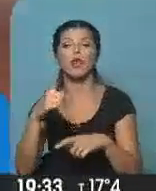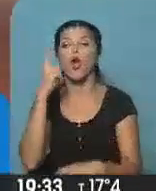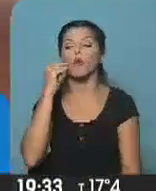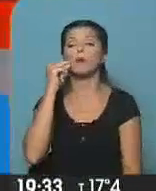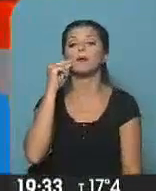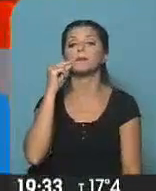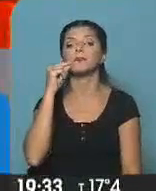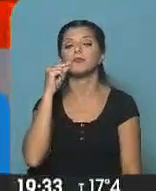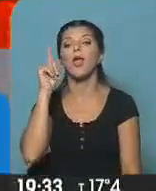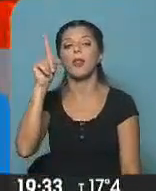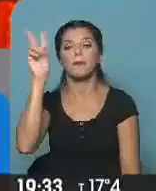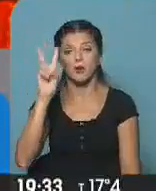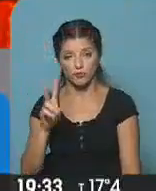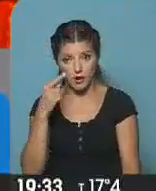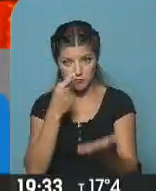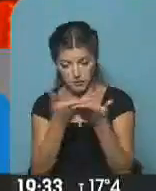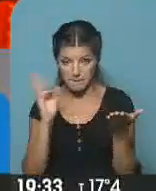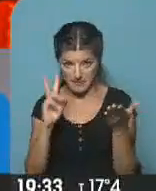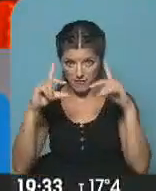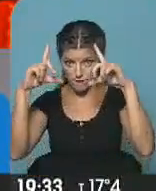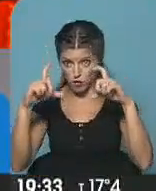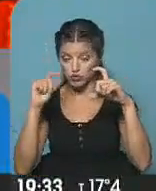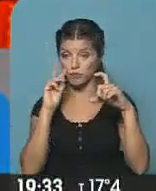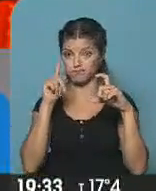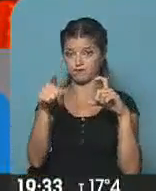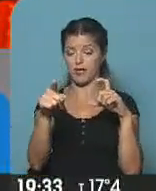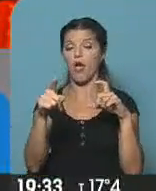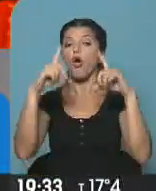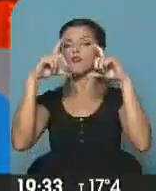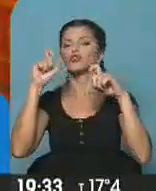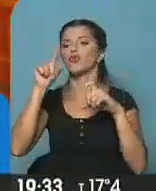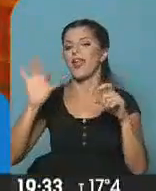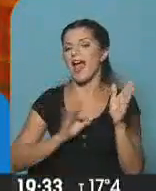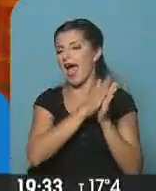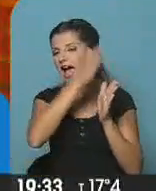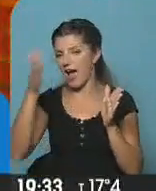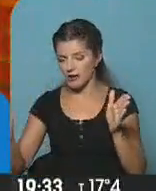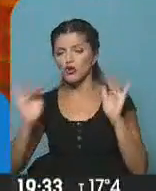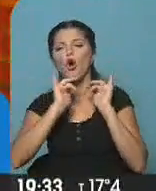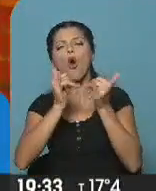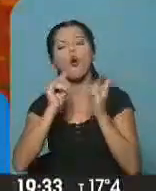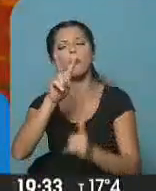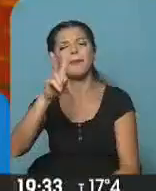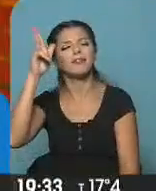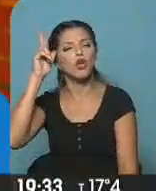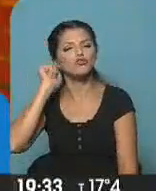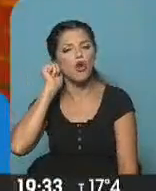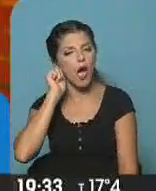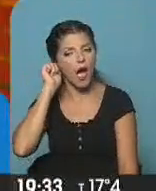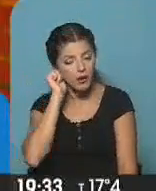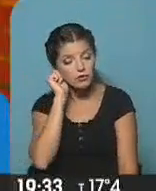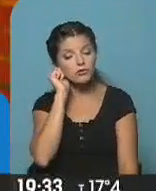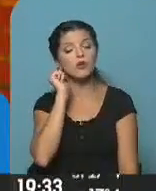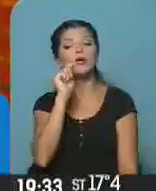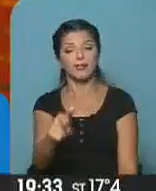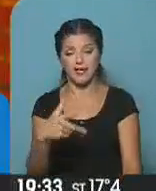vamos a compartir la vamos a ponerla en cámara allí está esta es la foto del año de un muchacho de 28 años escapando